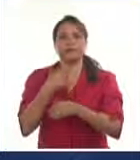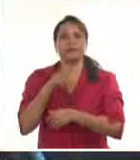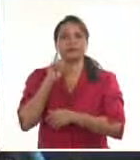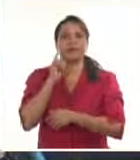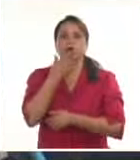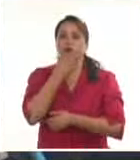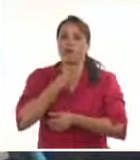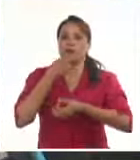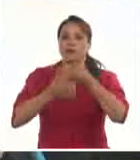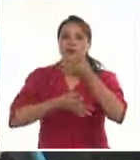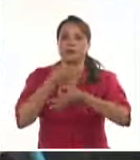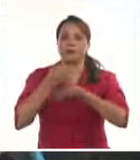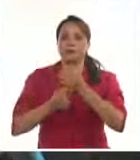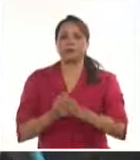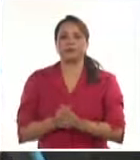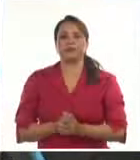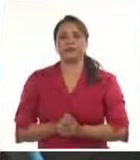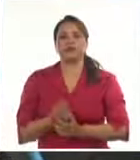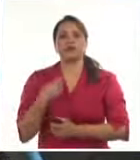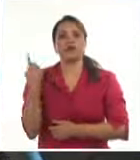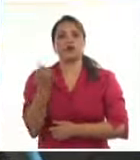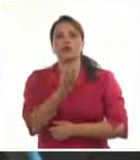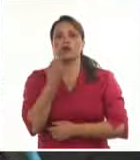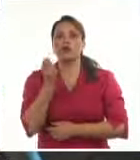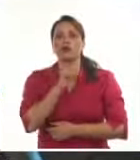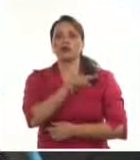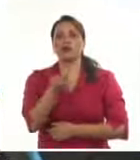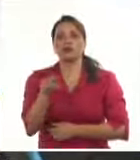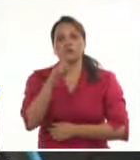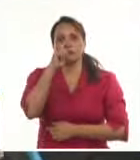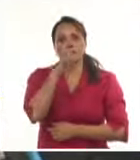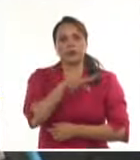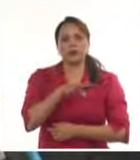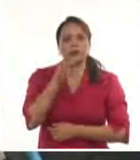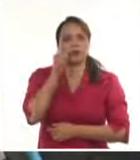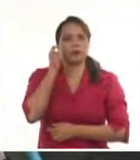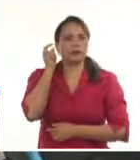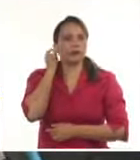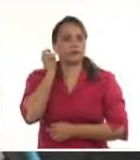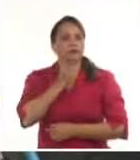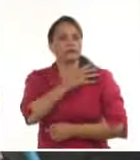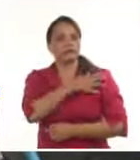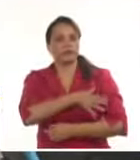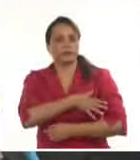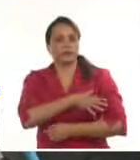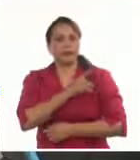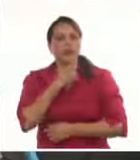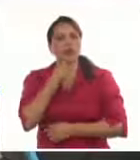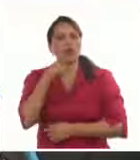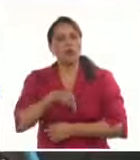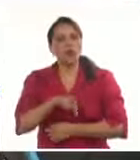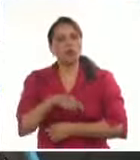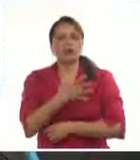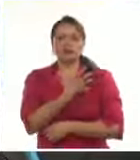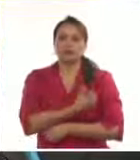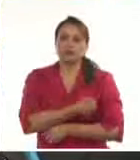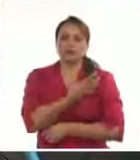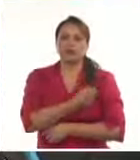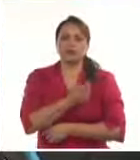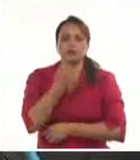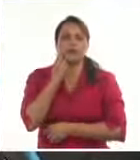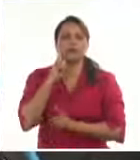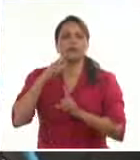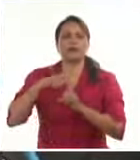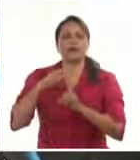generación. Todos ustedes, niños y niñas de Palestina, hoy sufren y son testigos de algo que